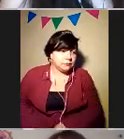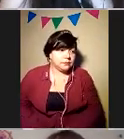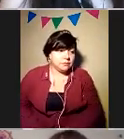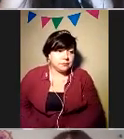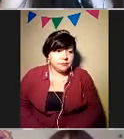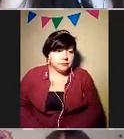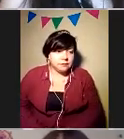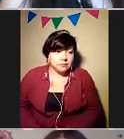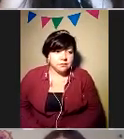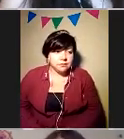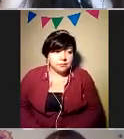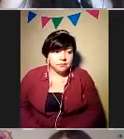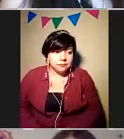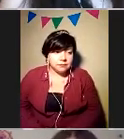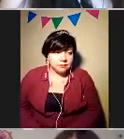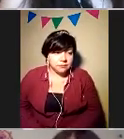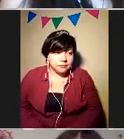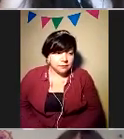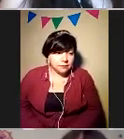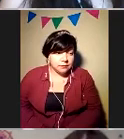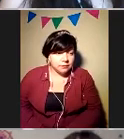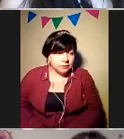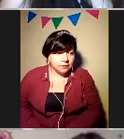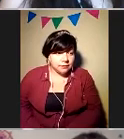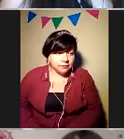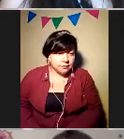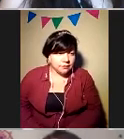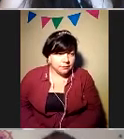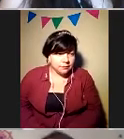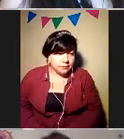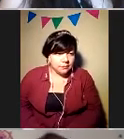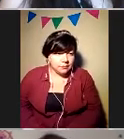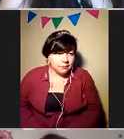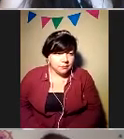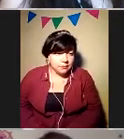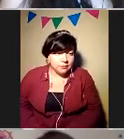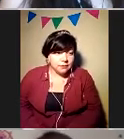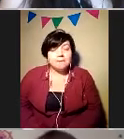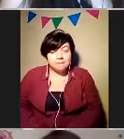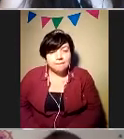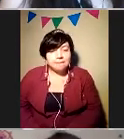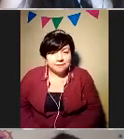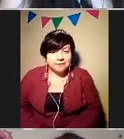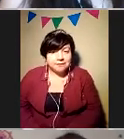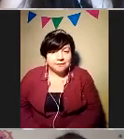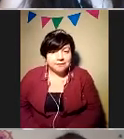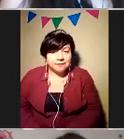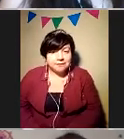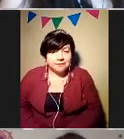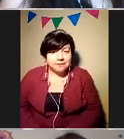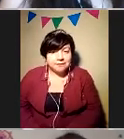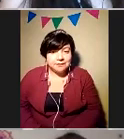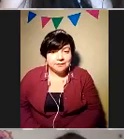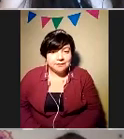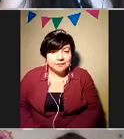poco, tiene semana al mola, así, oye, tú no pensás en el mundo, los niños, qué cosas en Bangladesh. No, tampoco irse en esa, pesada, igual